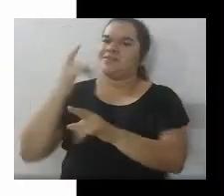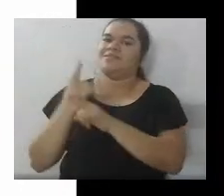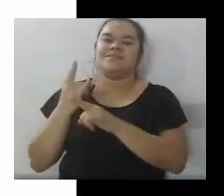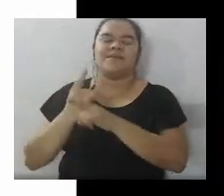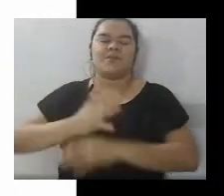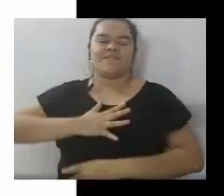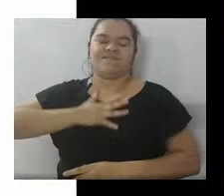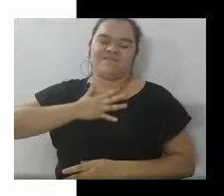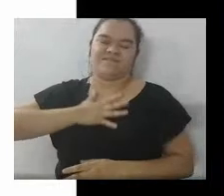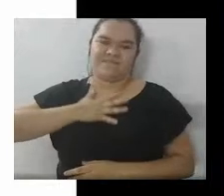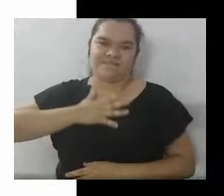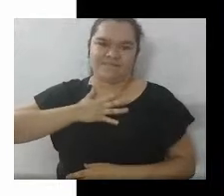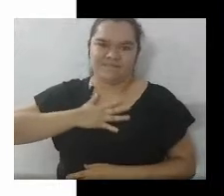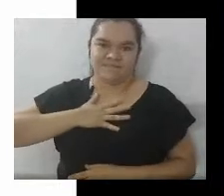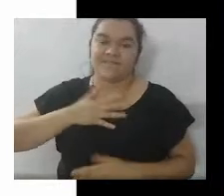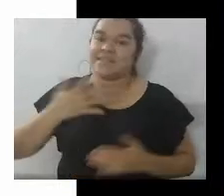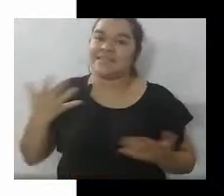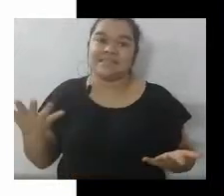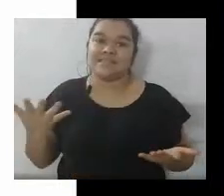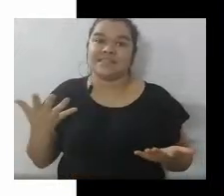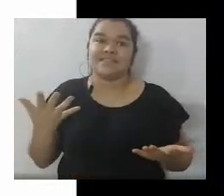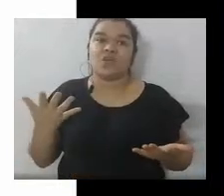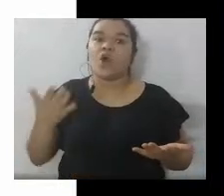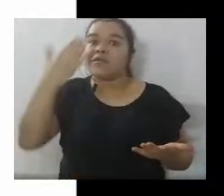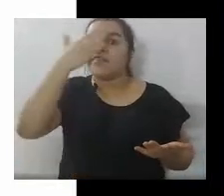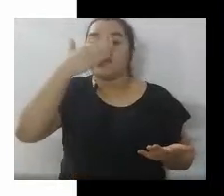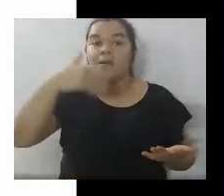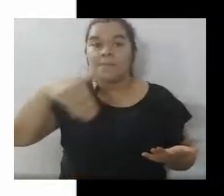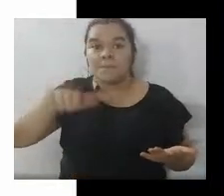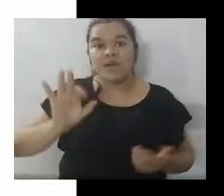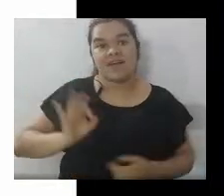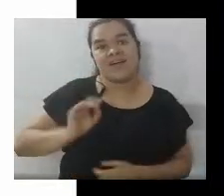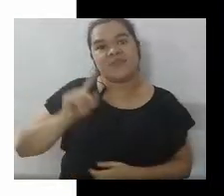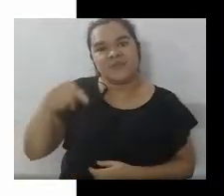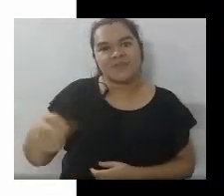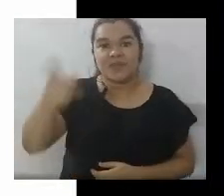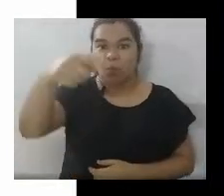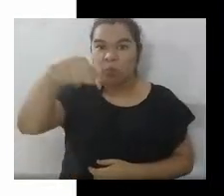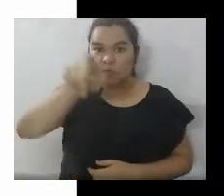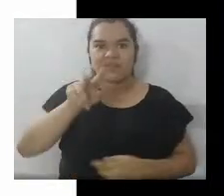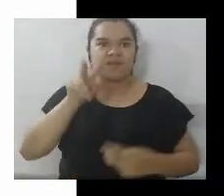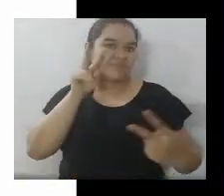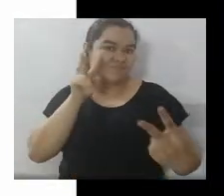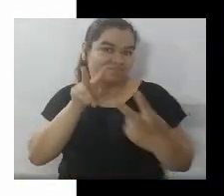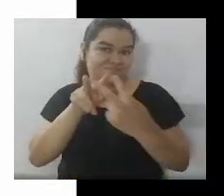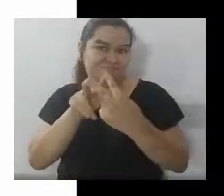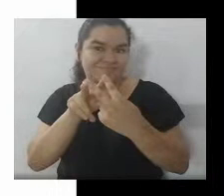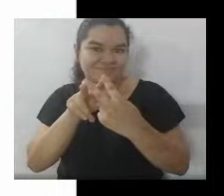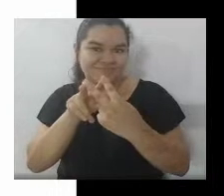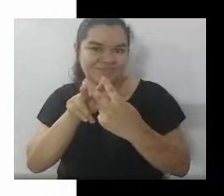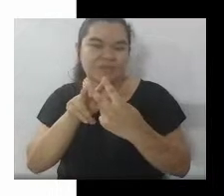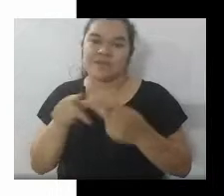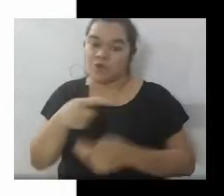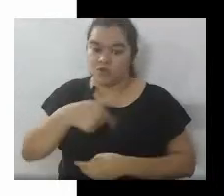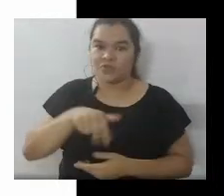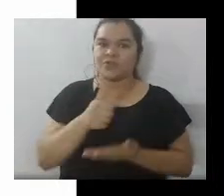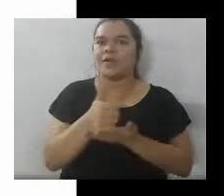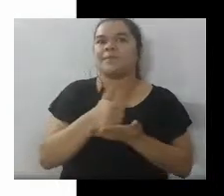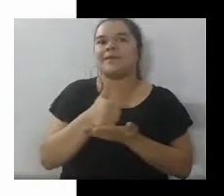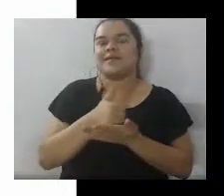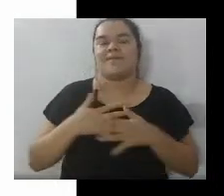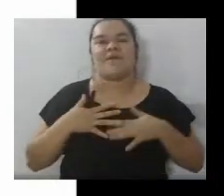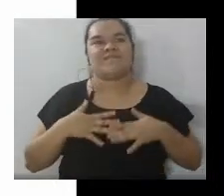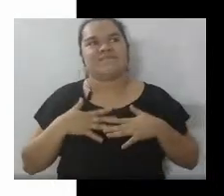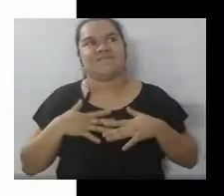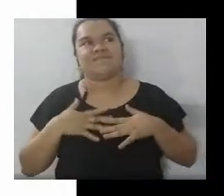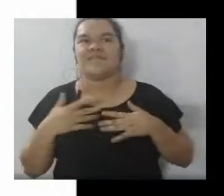positivo. Y nada, nos vemos en clases el año que viene. Los esperamos, estamos ansiosos,